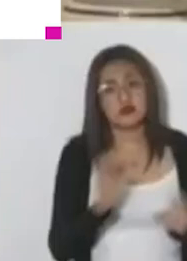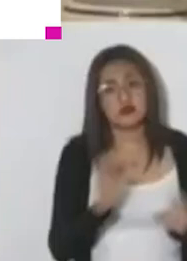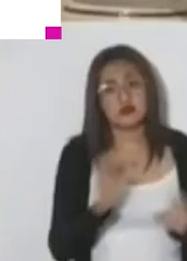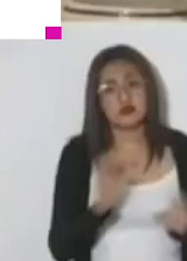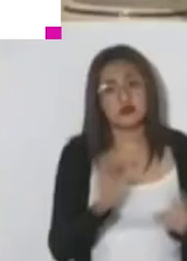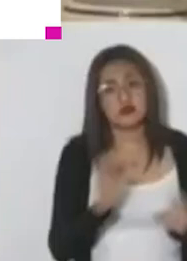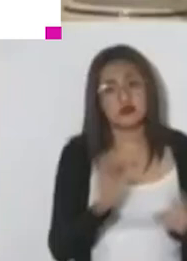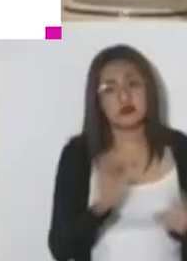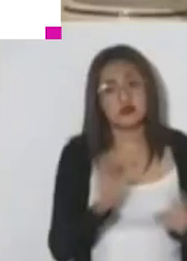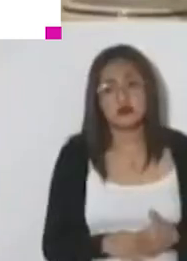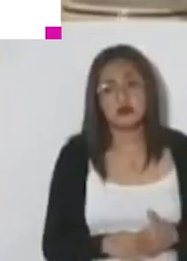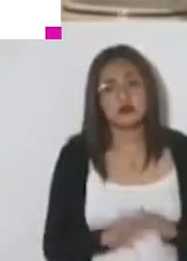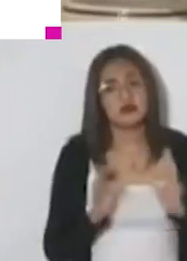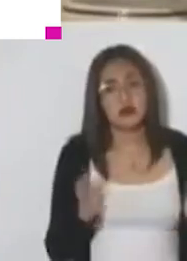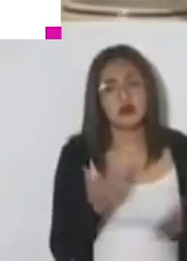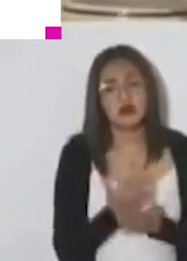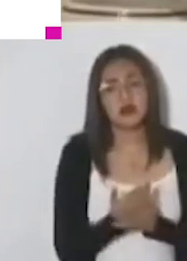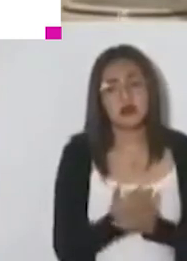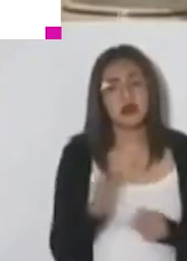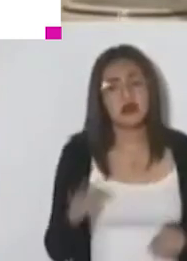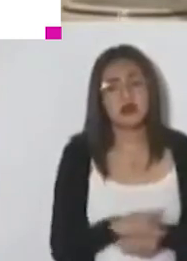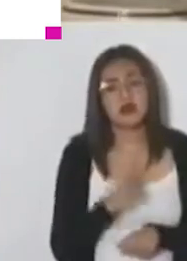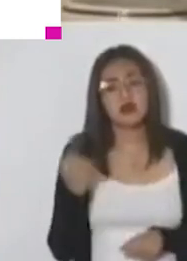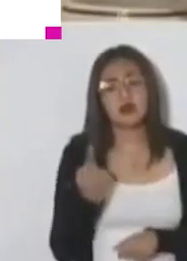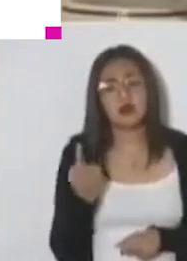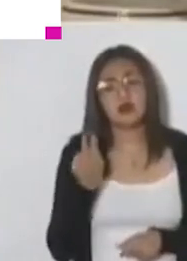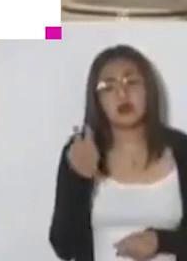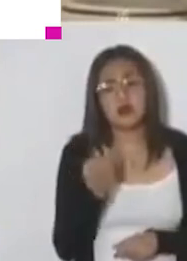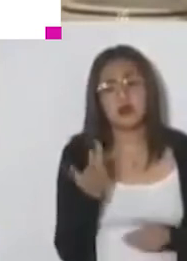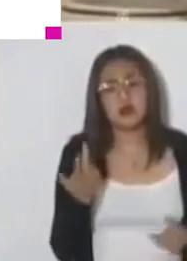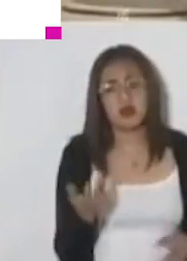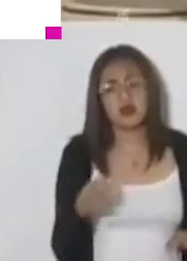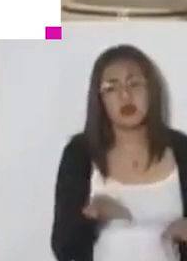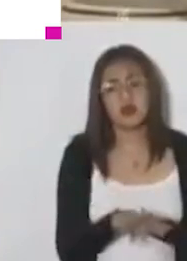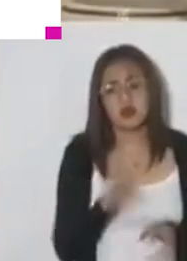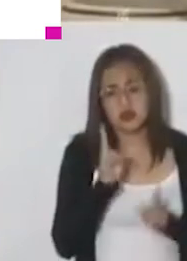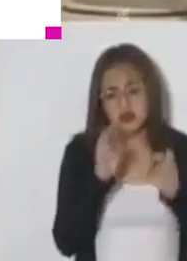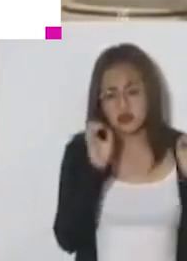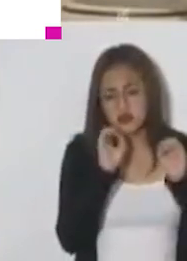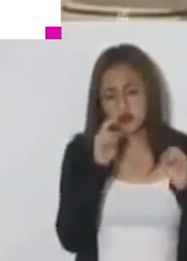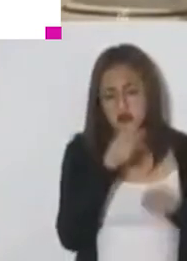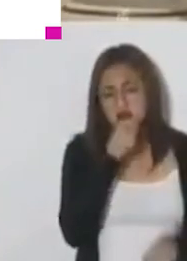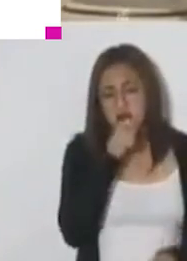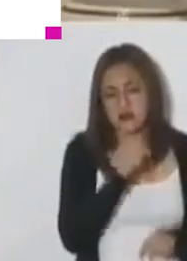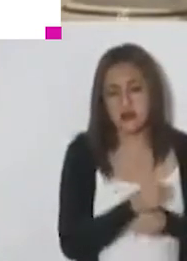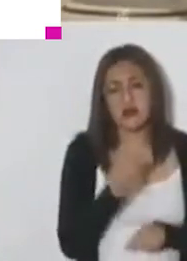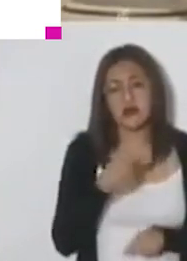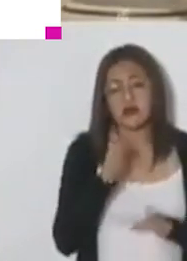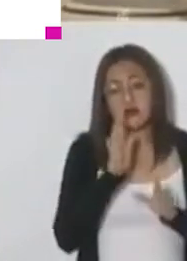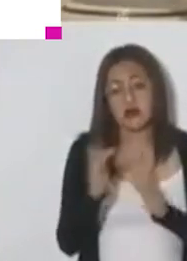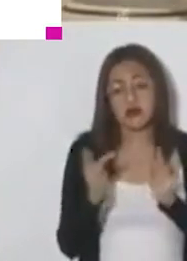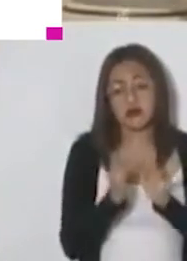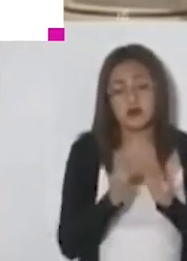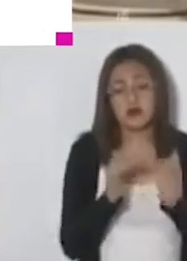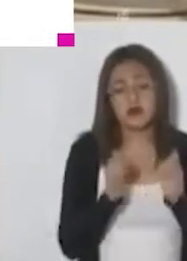por aquello de la inseguridad. Y por la tarde ella tendrá un encuentro con los morenistas de la entidad. Sin embargo,